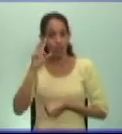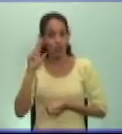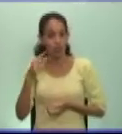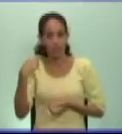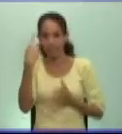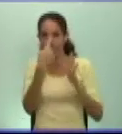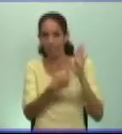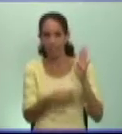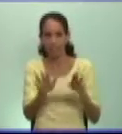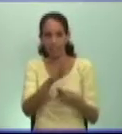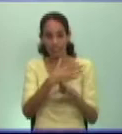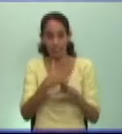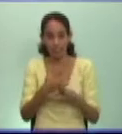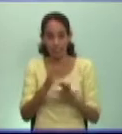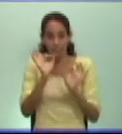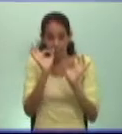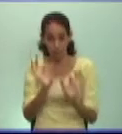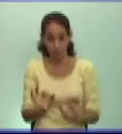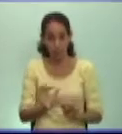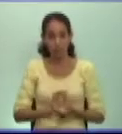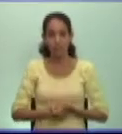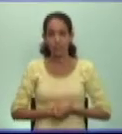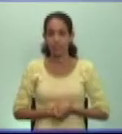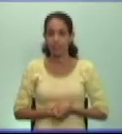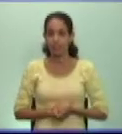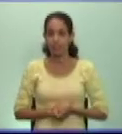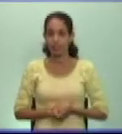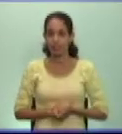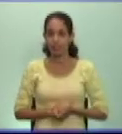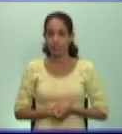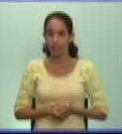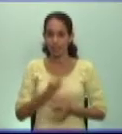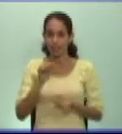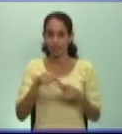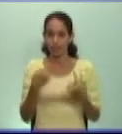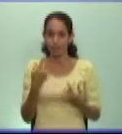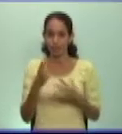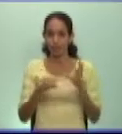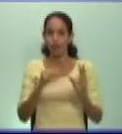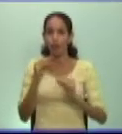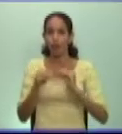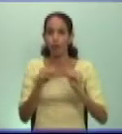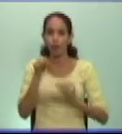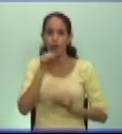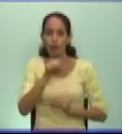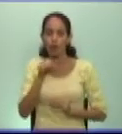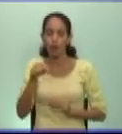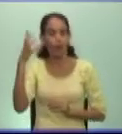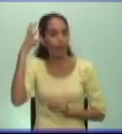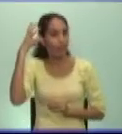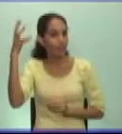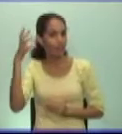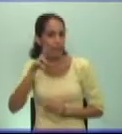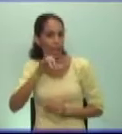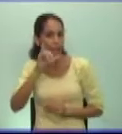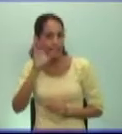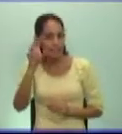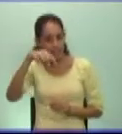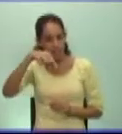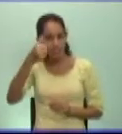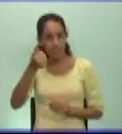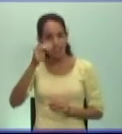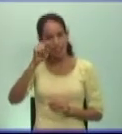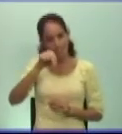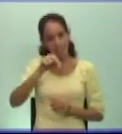características muy específicas. Y cuando hablamos del gobierno de Reagan, recuerden que este es un gobierno que tiene sus particularidades